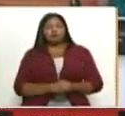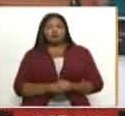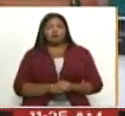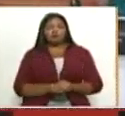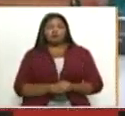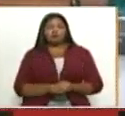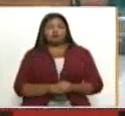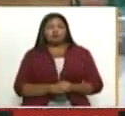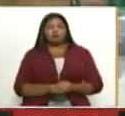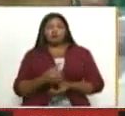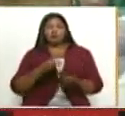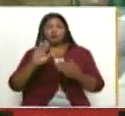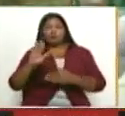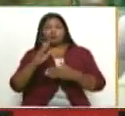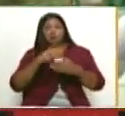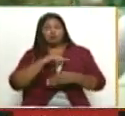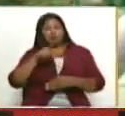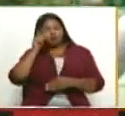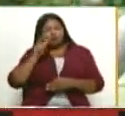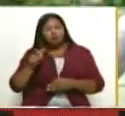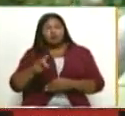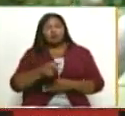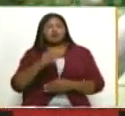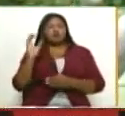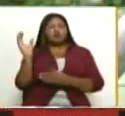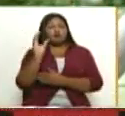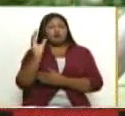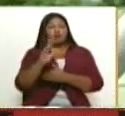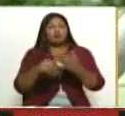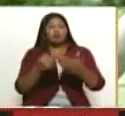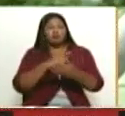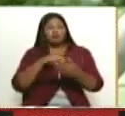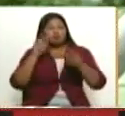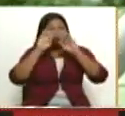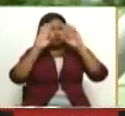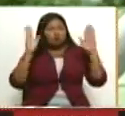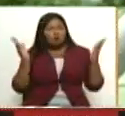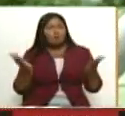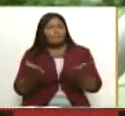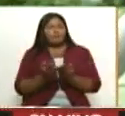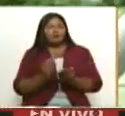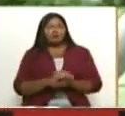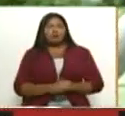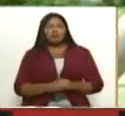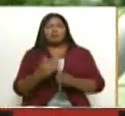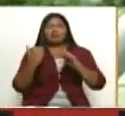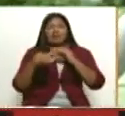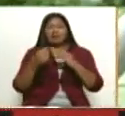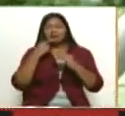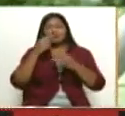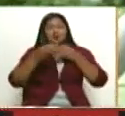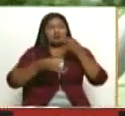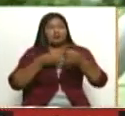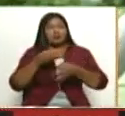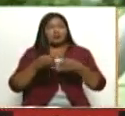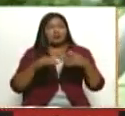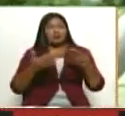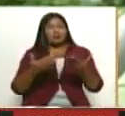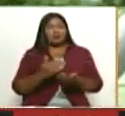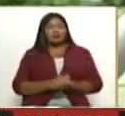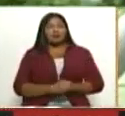un compromiso con el pueblo colombiano, pero también con el mundo, que es un mensaje de decirles que así